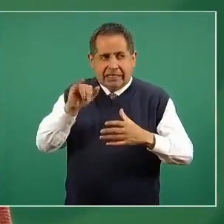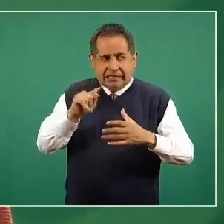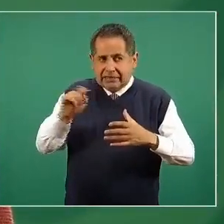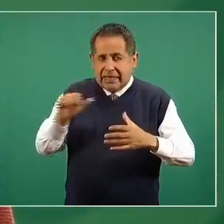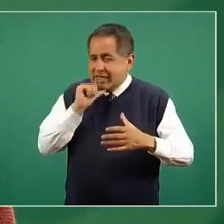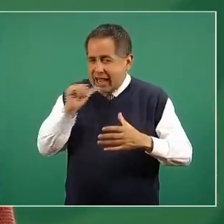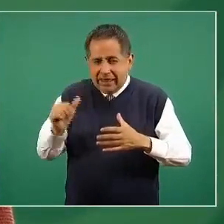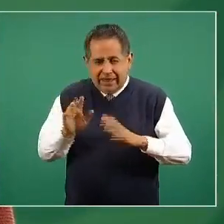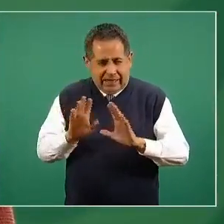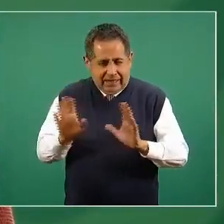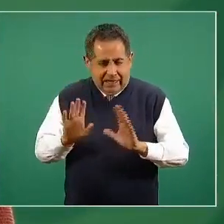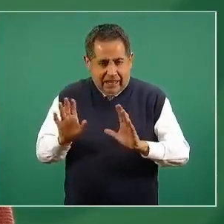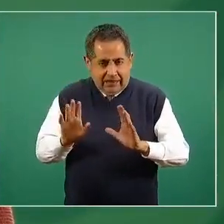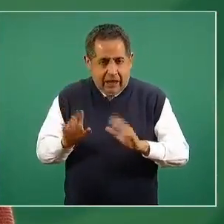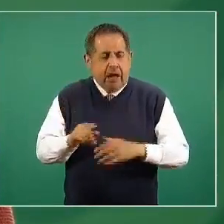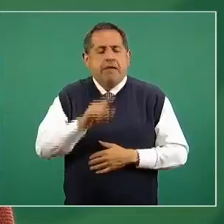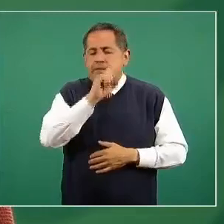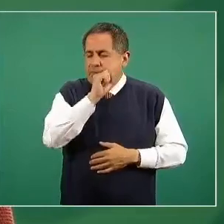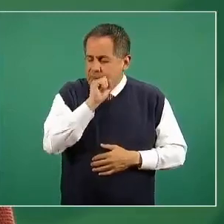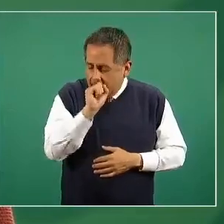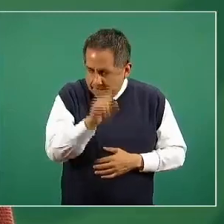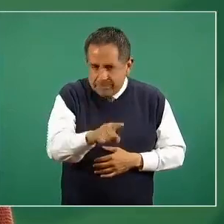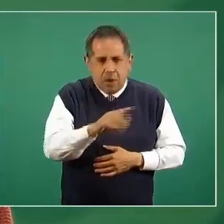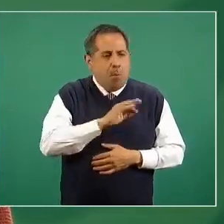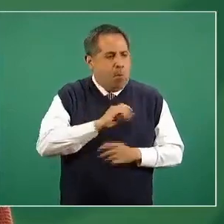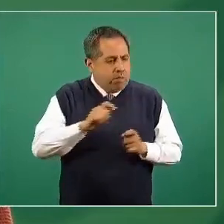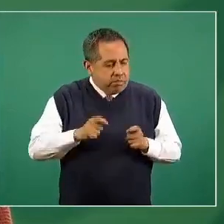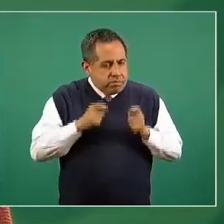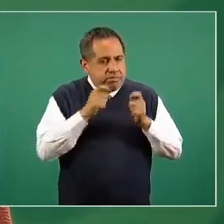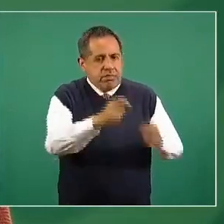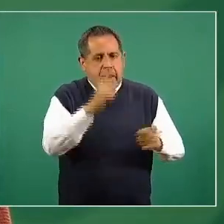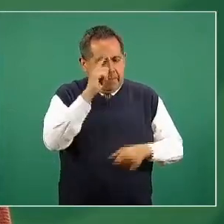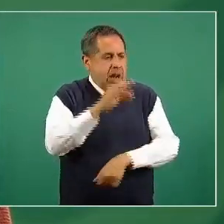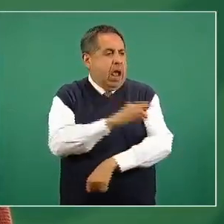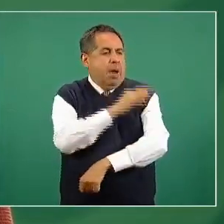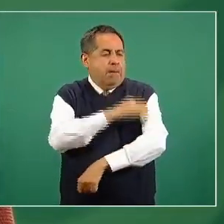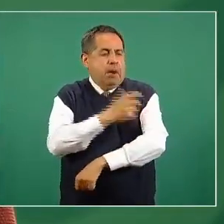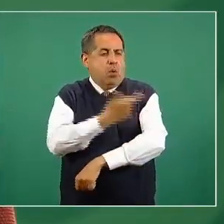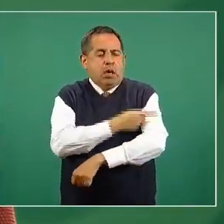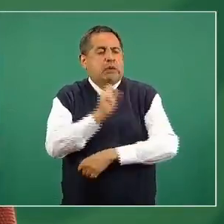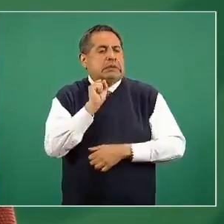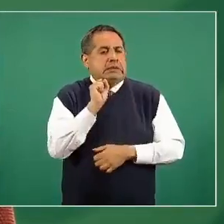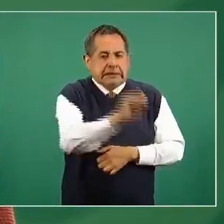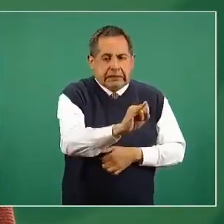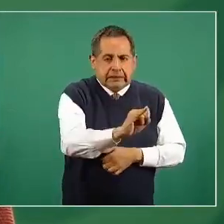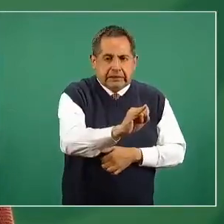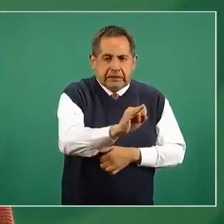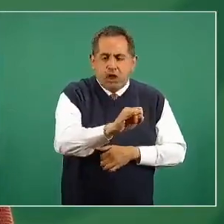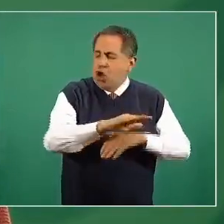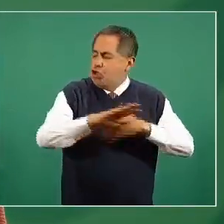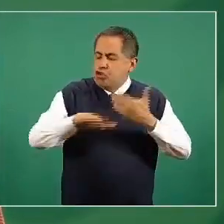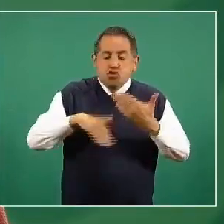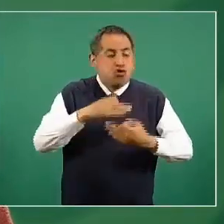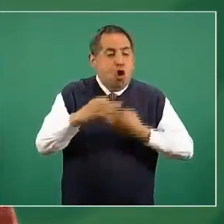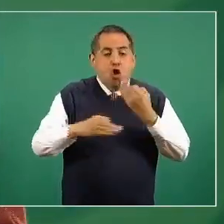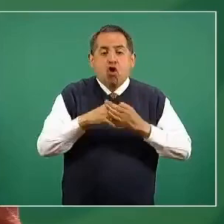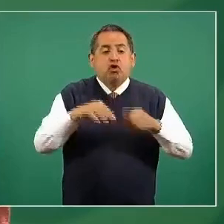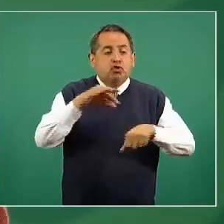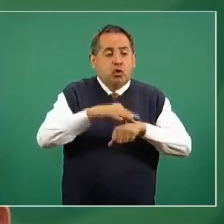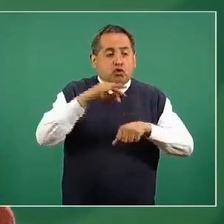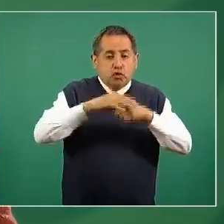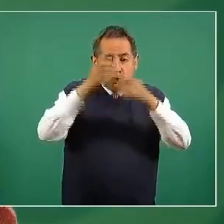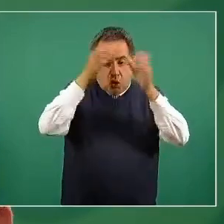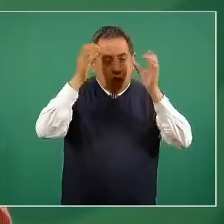de salud. Usted también está incluido en el plan de vacunación. Todas las profesiones médicas